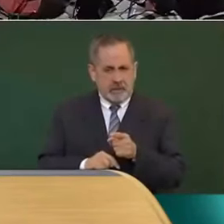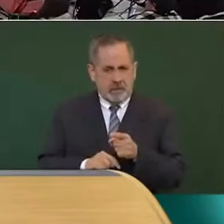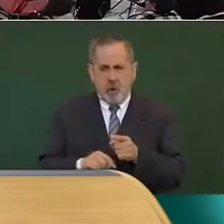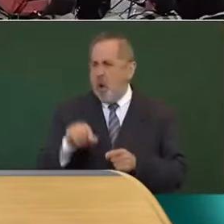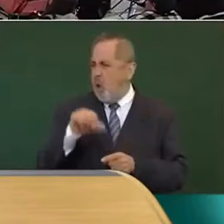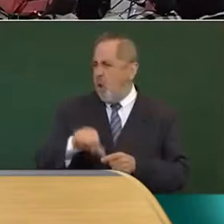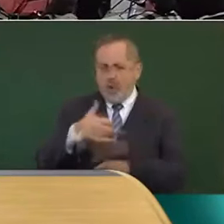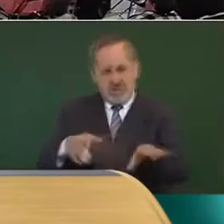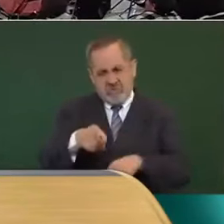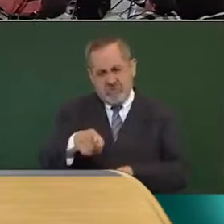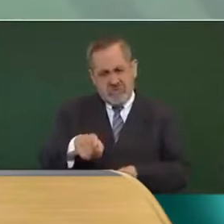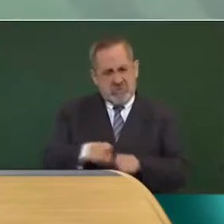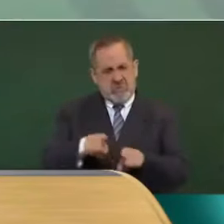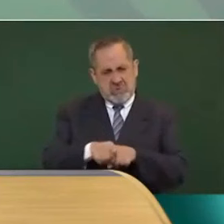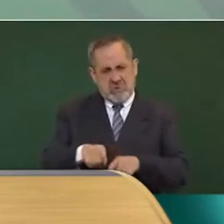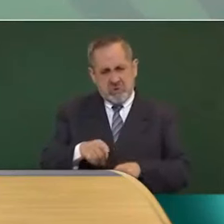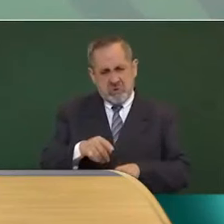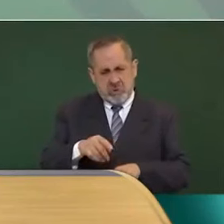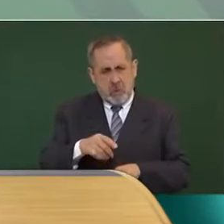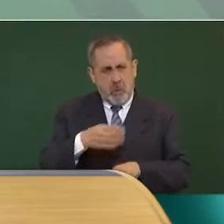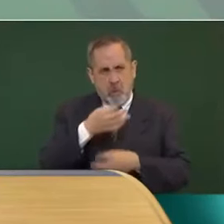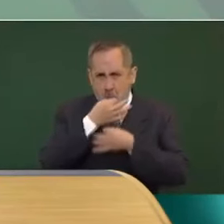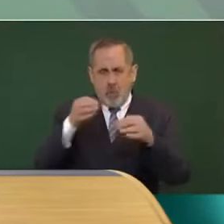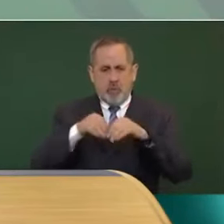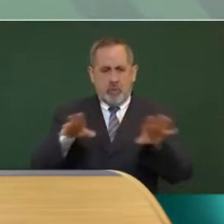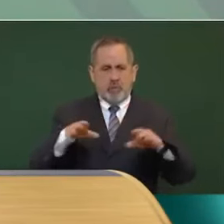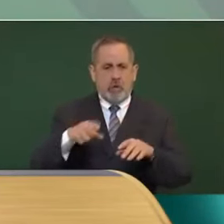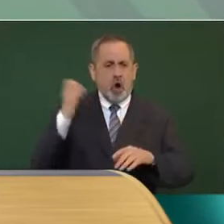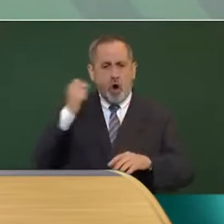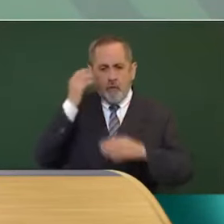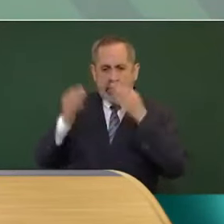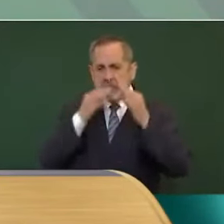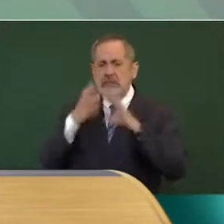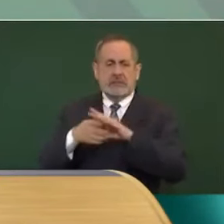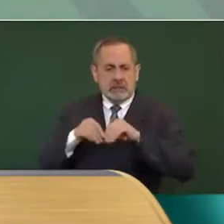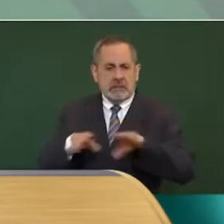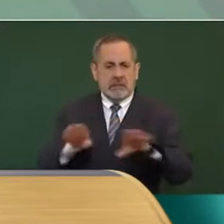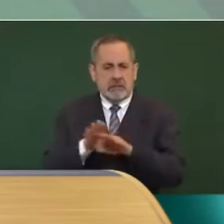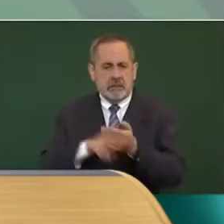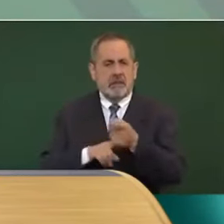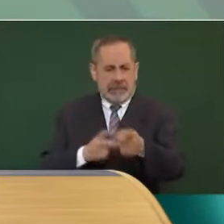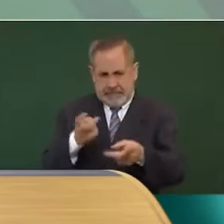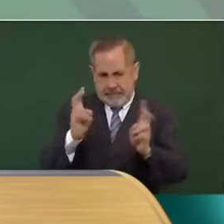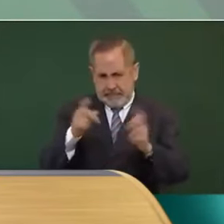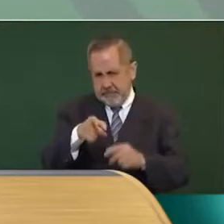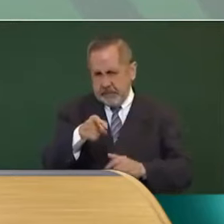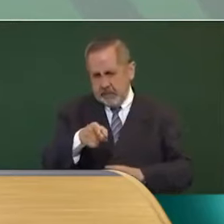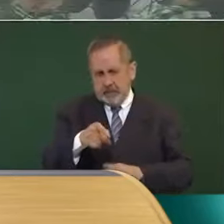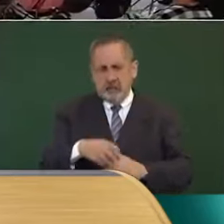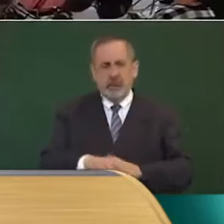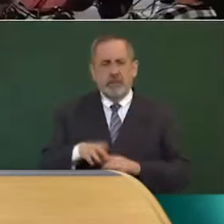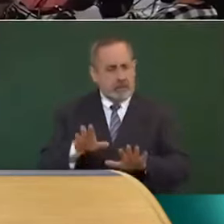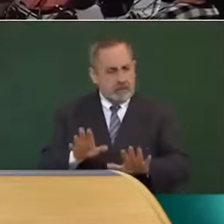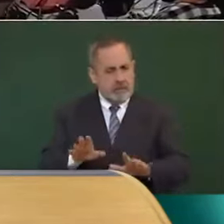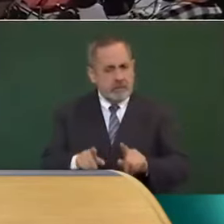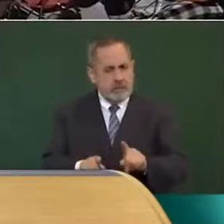hoy mismo en la tarde se va a dar una conferencia de prensa sobre este tema. Nada